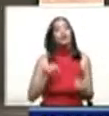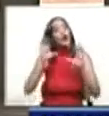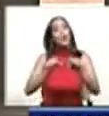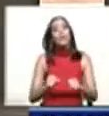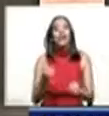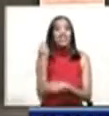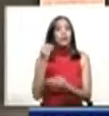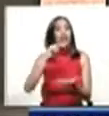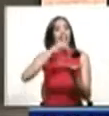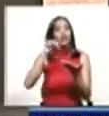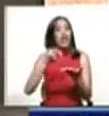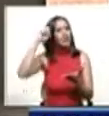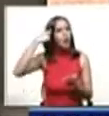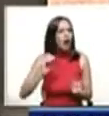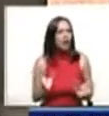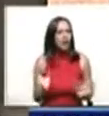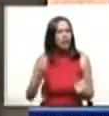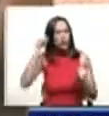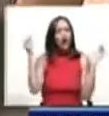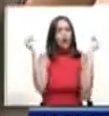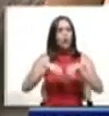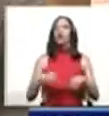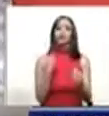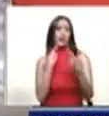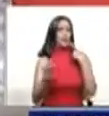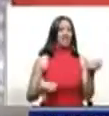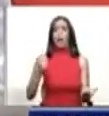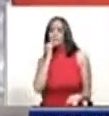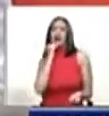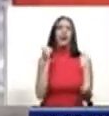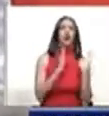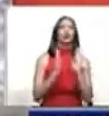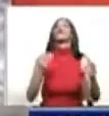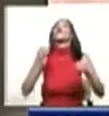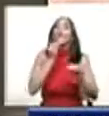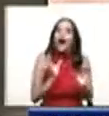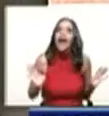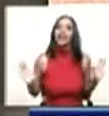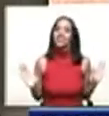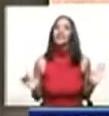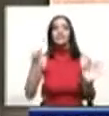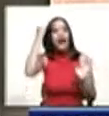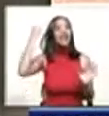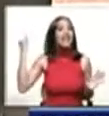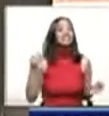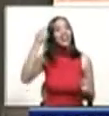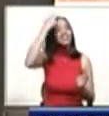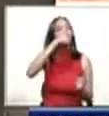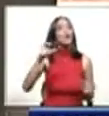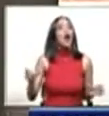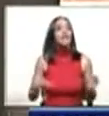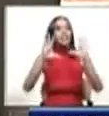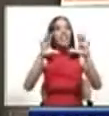pueblo rebotado, ¿verdad? Andaban diciendo, no, que Mango, que organiza, bueno. Imagínense ese pueblo rebotado el 10 de